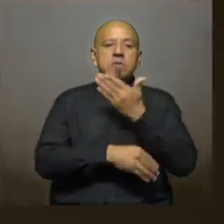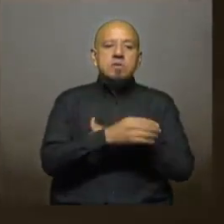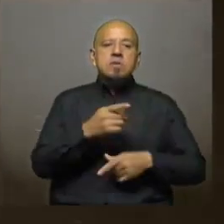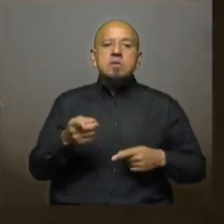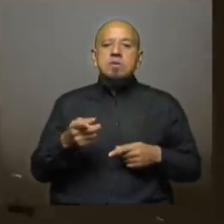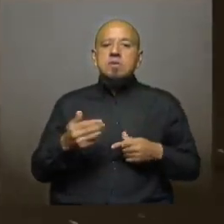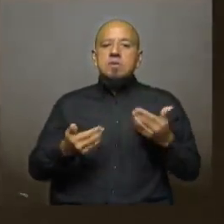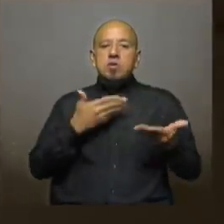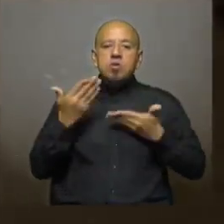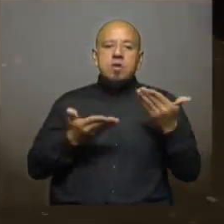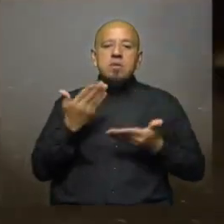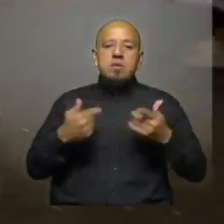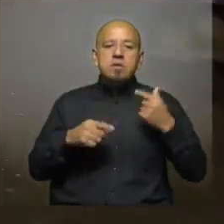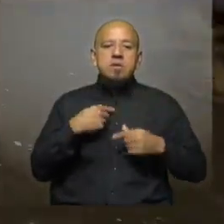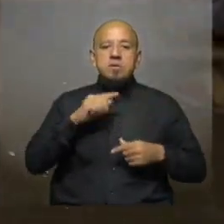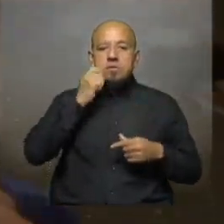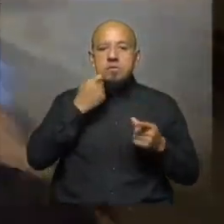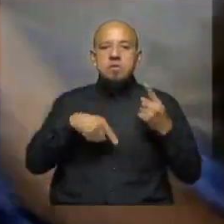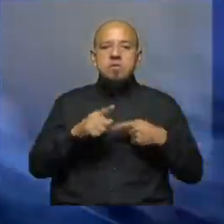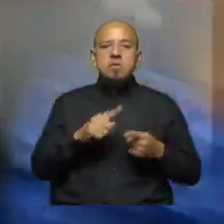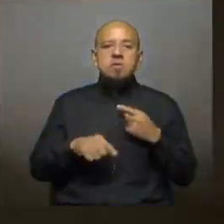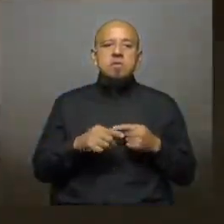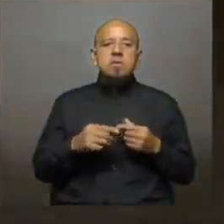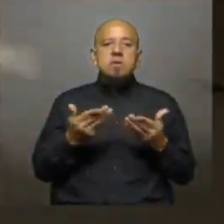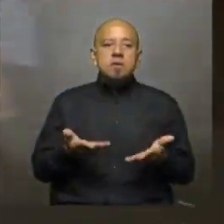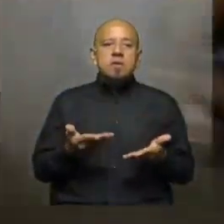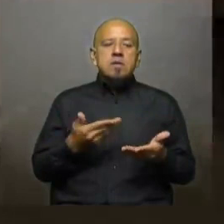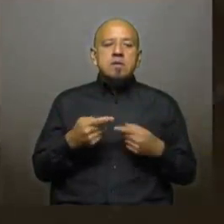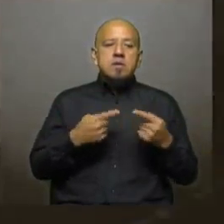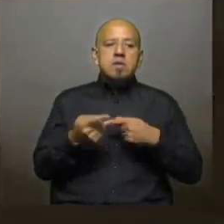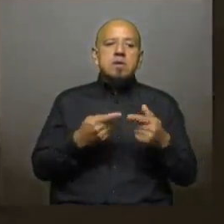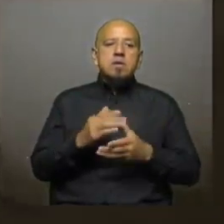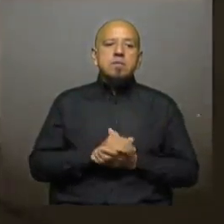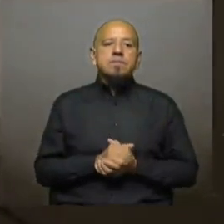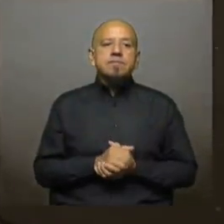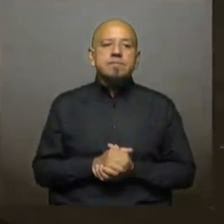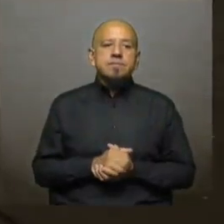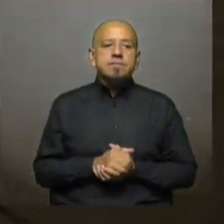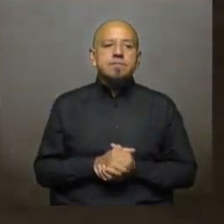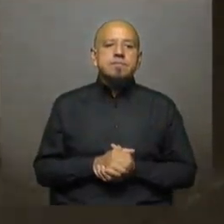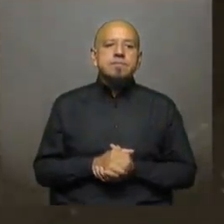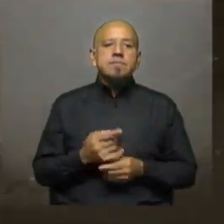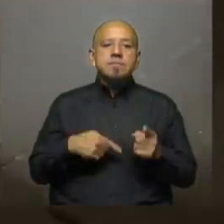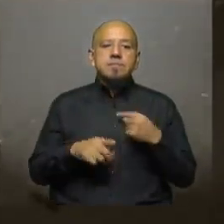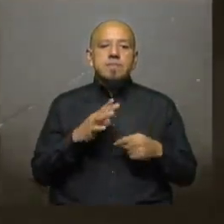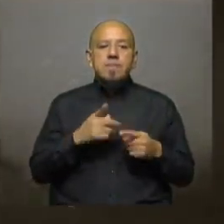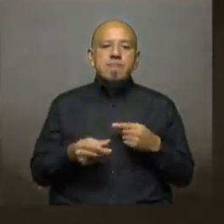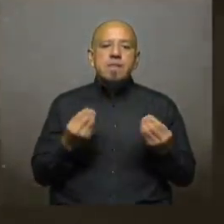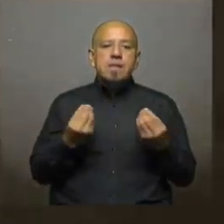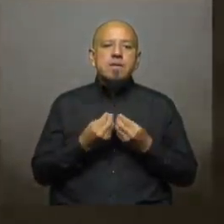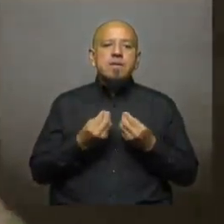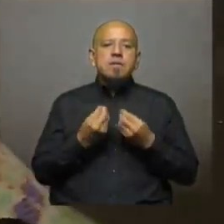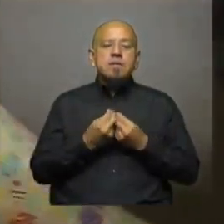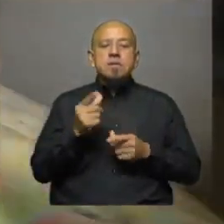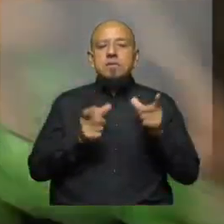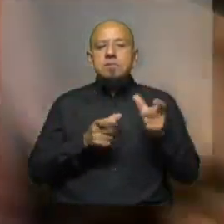carnaval maravilloso y a seguirlo disfrutando. Sin dudas, está precioso. Ya te ha venido a saludar un montón de gente.